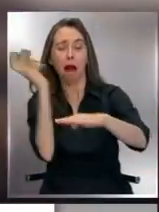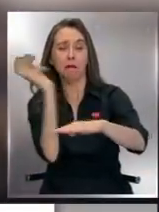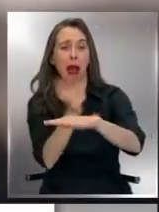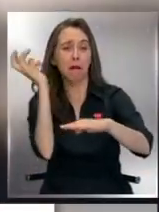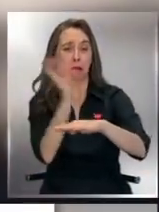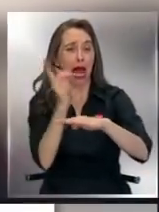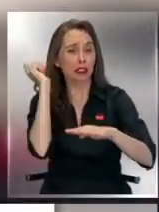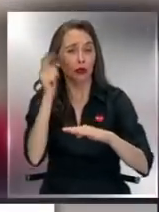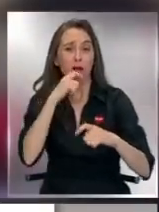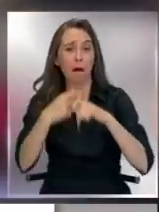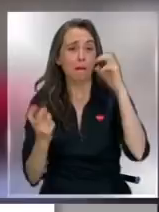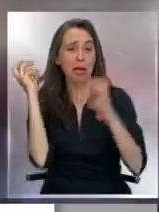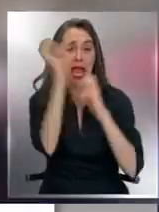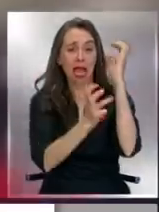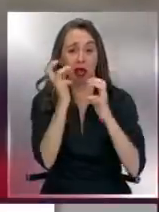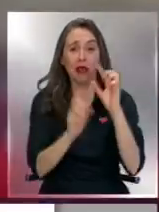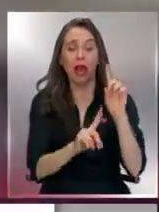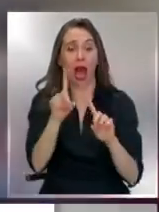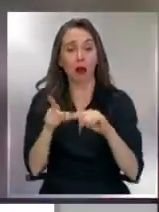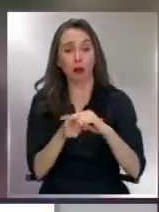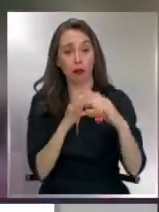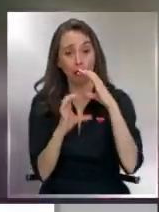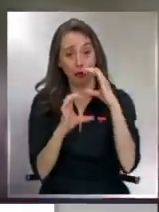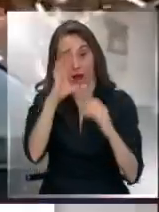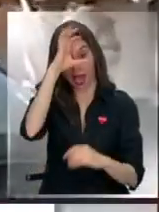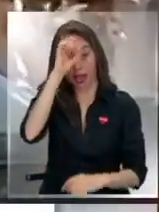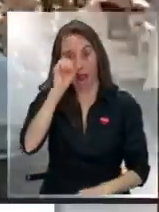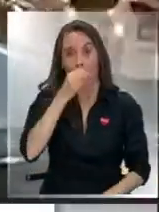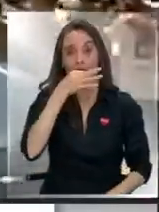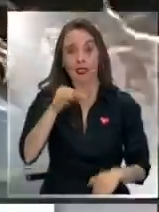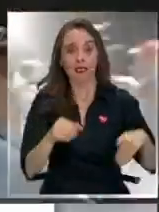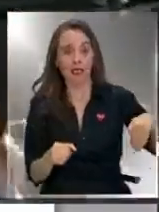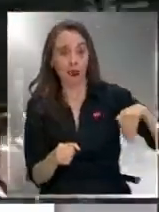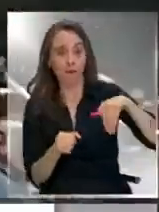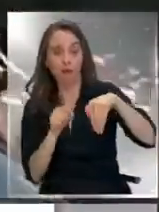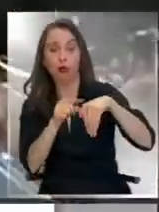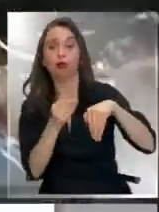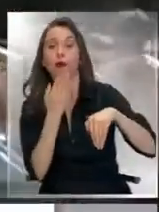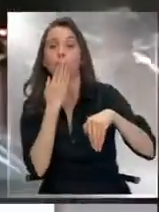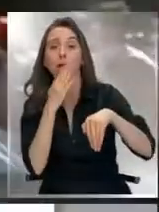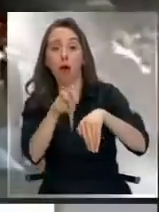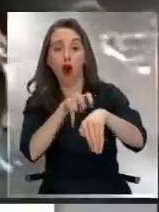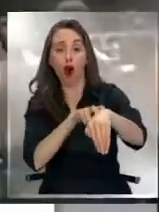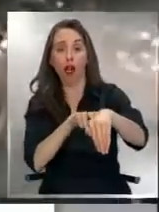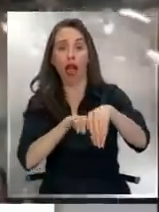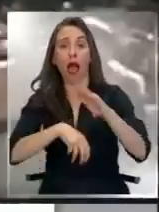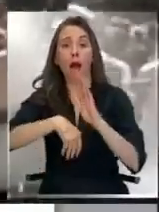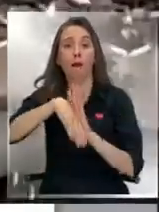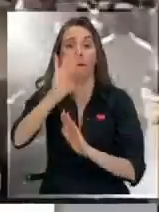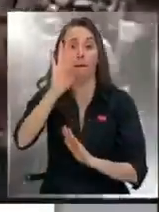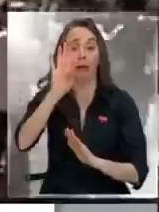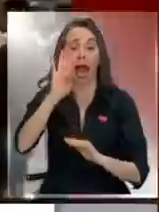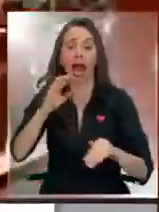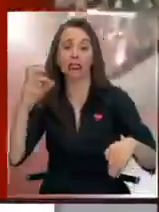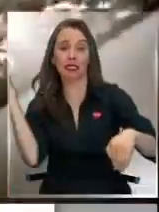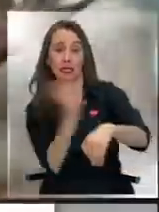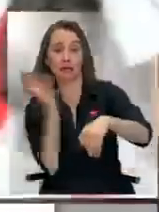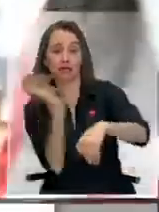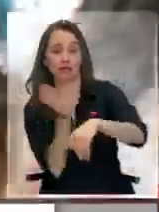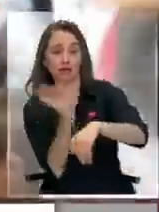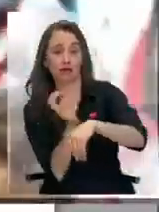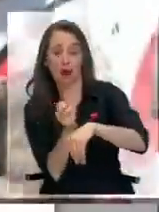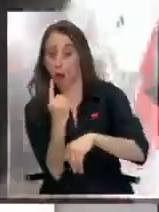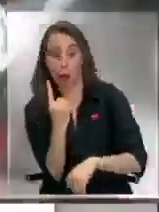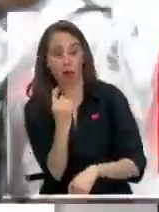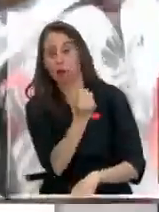Aunque no ha sido confirmado, algunos medios argentinos hablan que el bus de Boca habría recibido más de un ataque. Lo